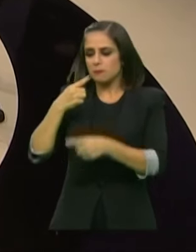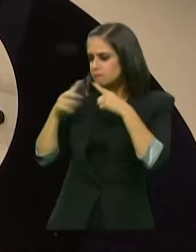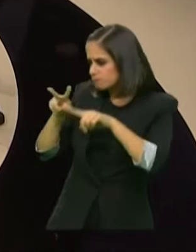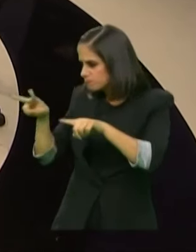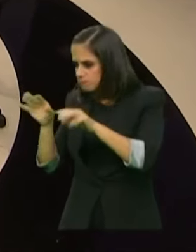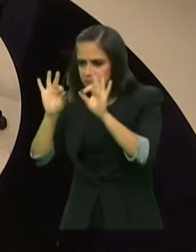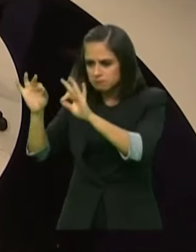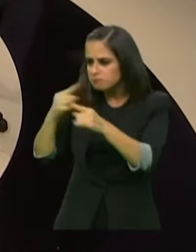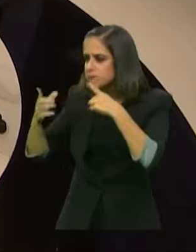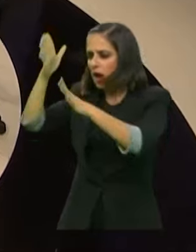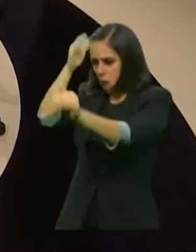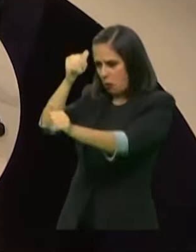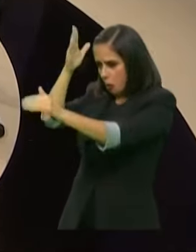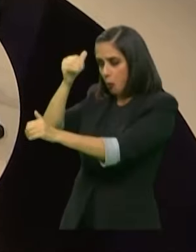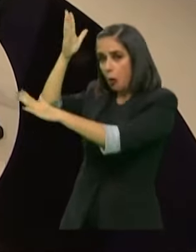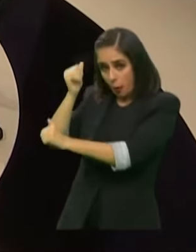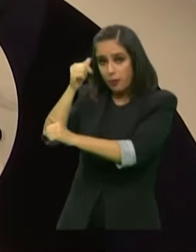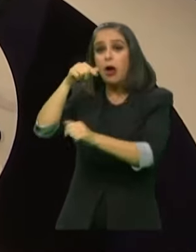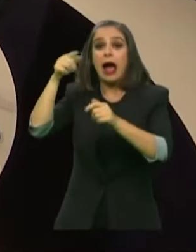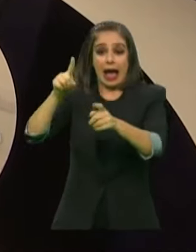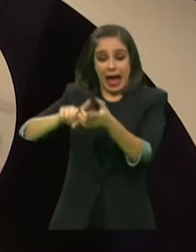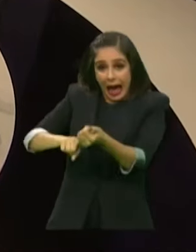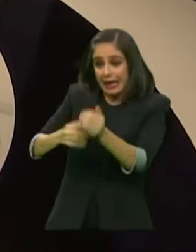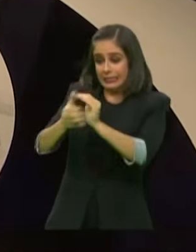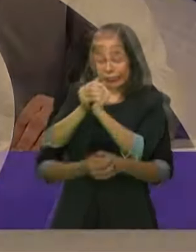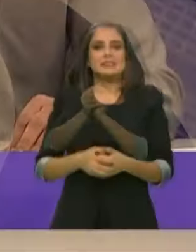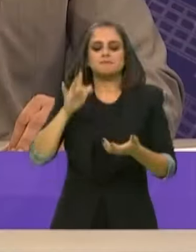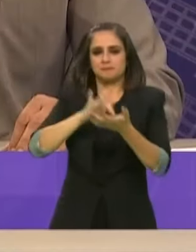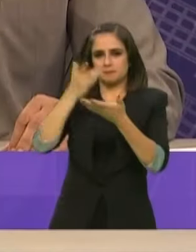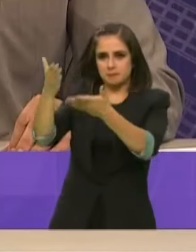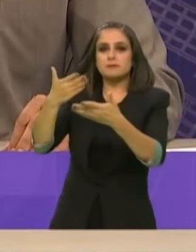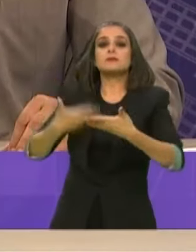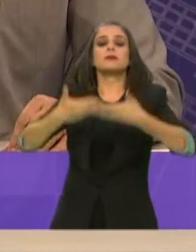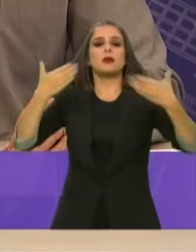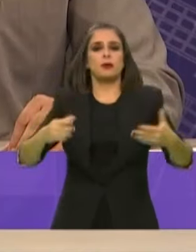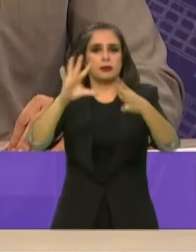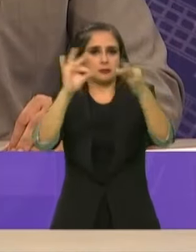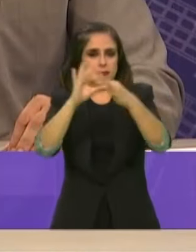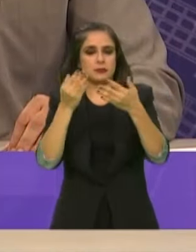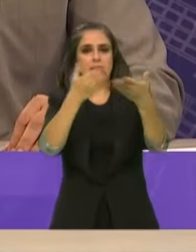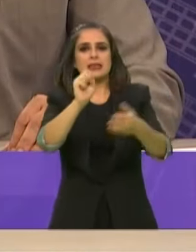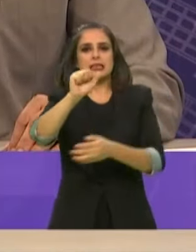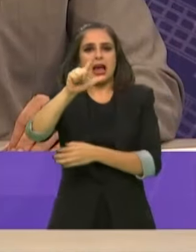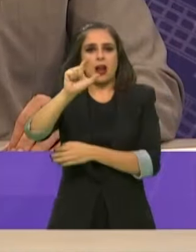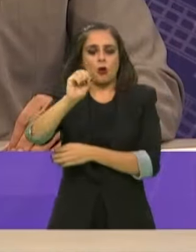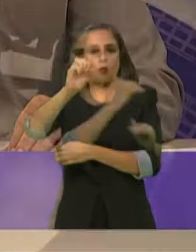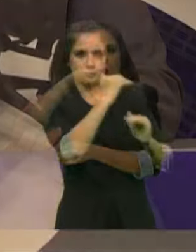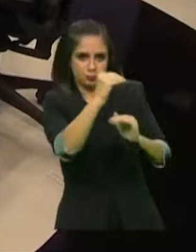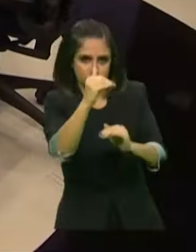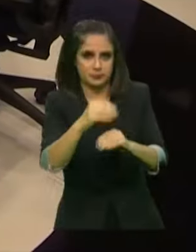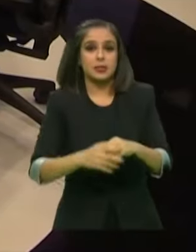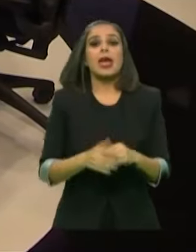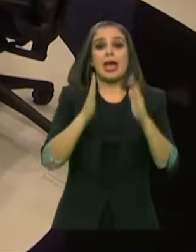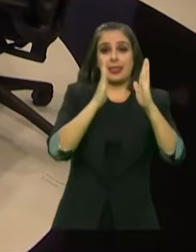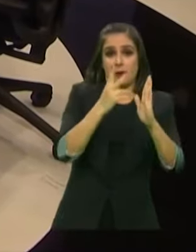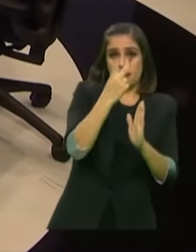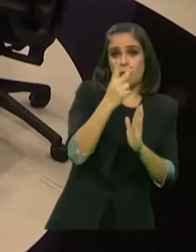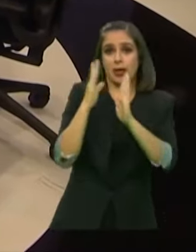Los candidatos al gobierno de la Ciudad de México expusieron sus propuestas en el primer debate chilango. Hablaron sobre desarrollo